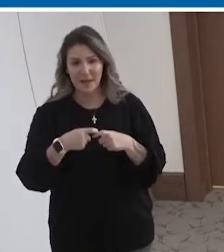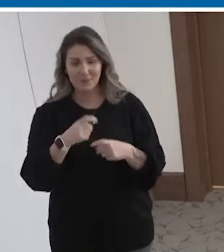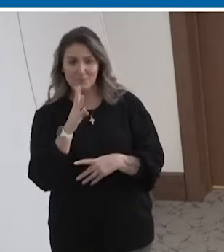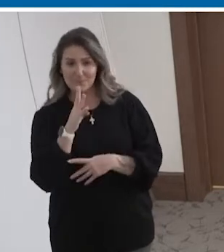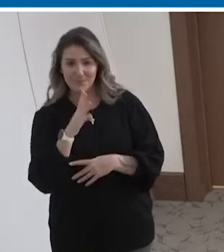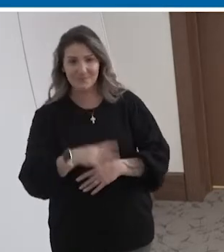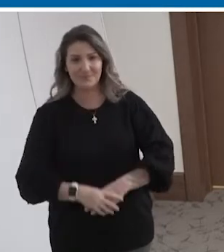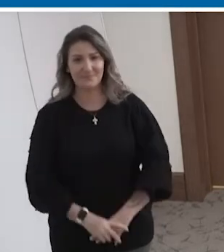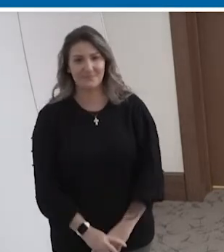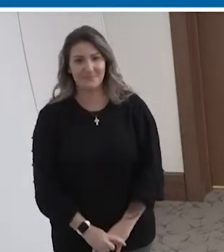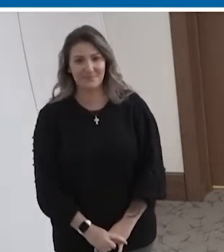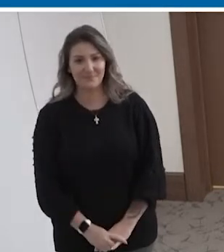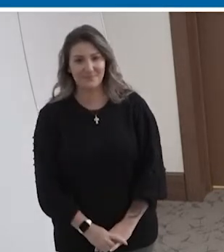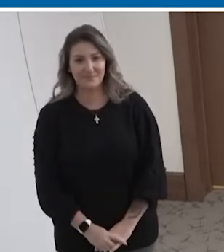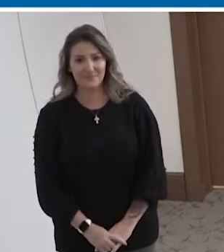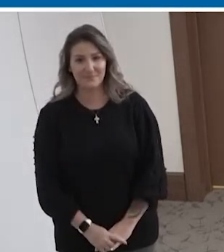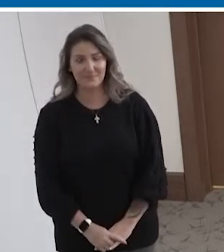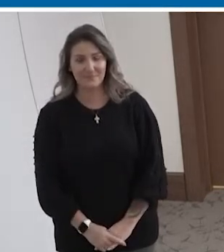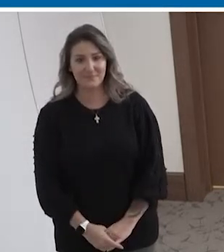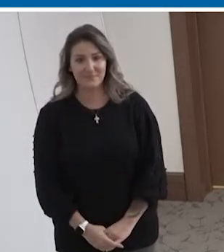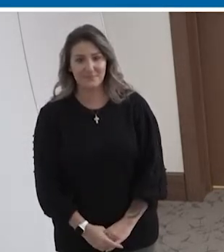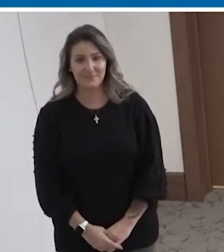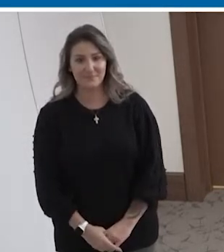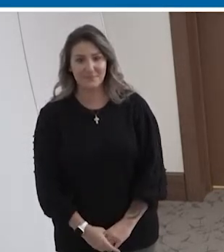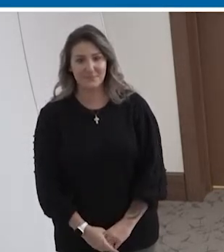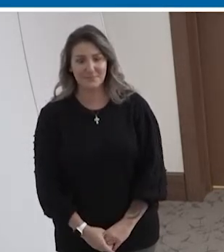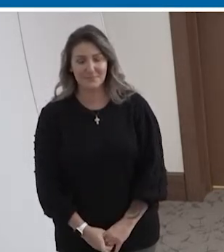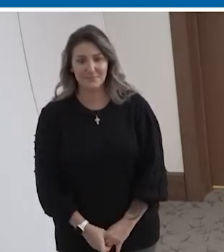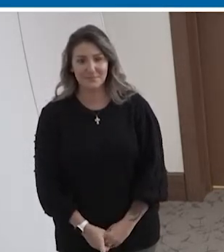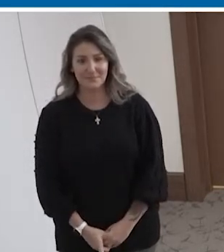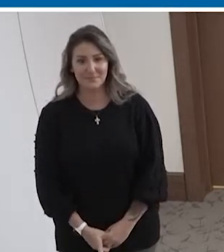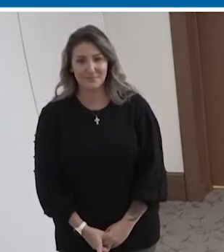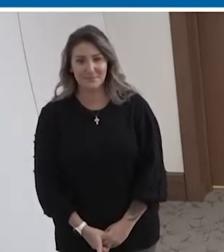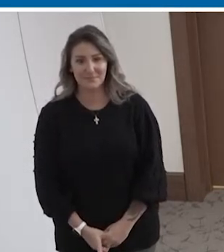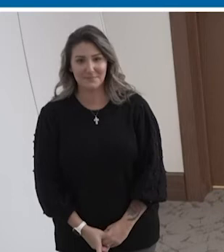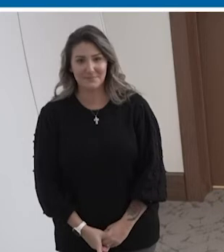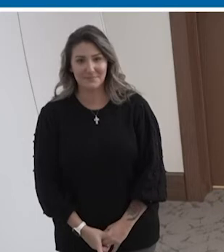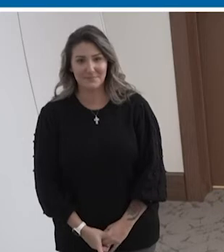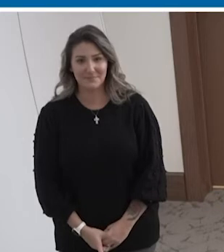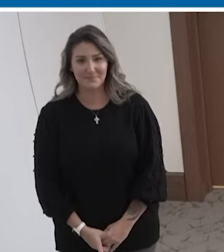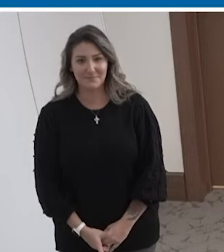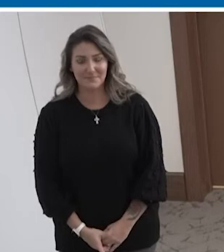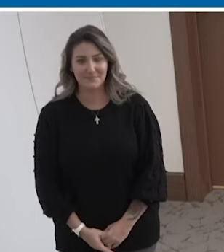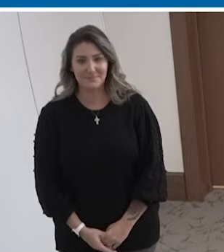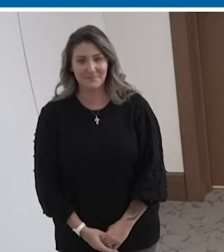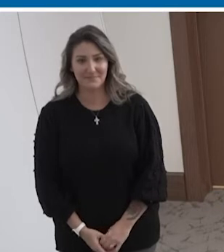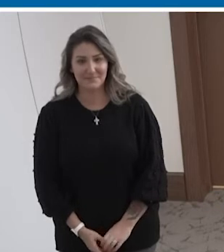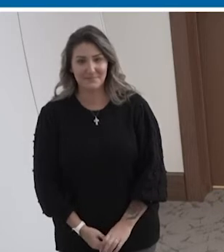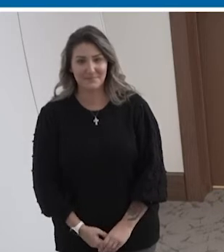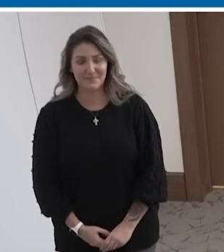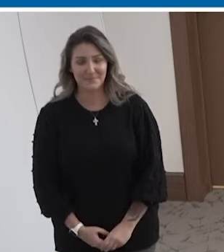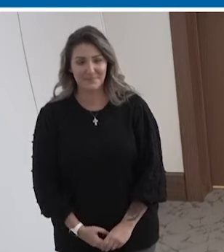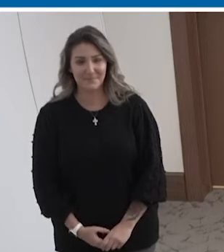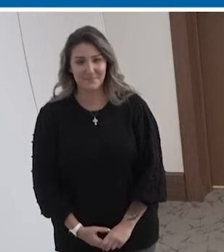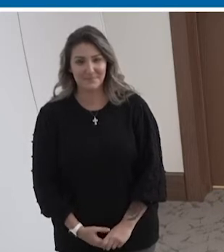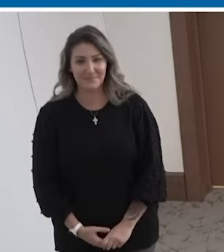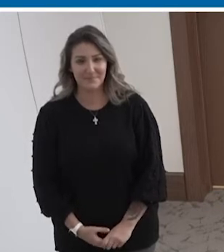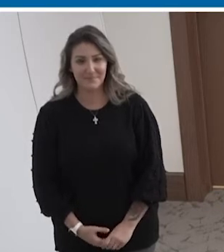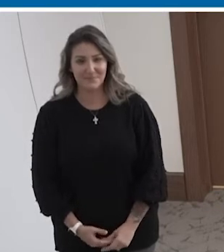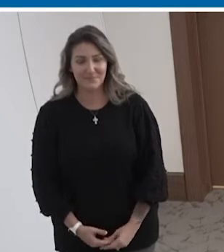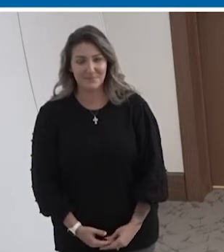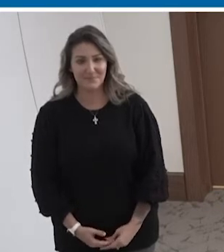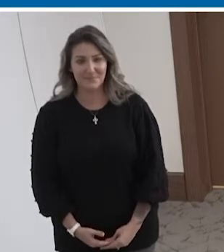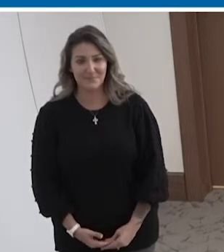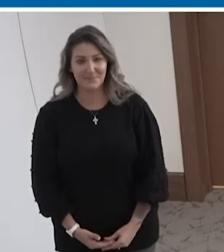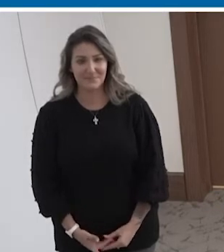Garfield Elementary, Gladstone Elementary, James Elementary, Wendell Phillips Elementary, Lincoln Middle, Northeast,